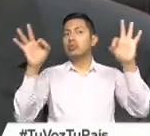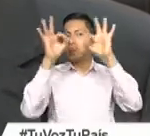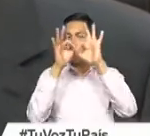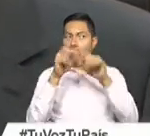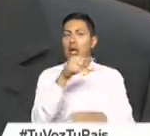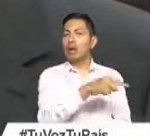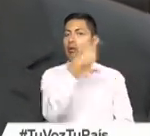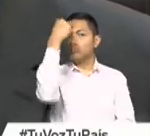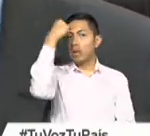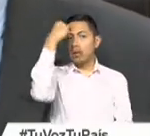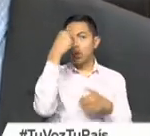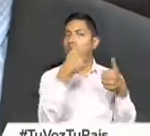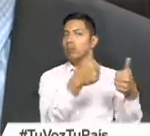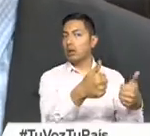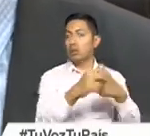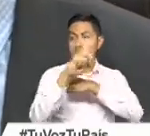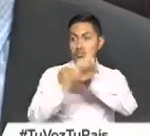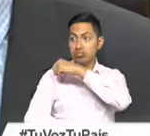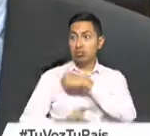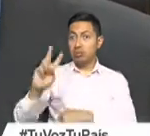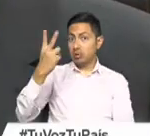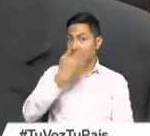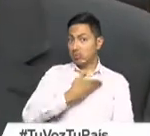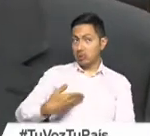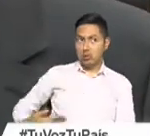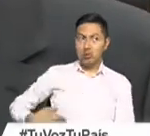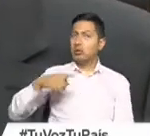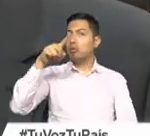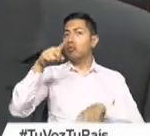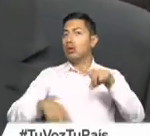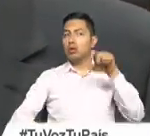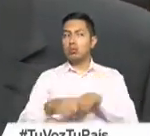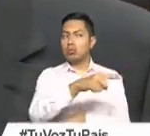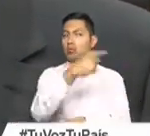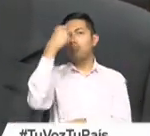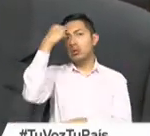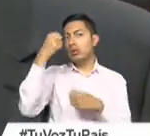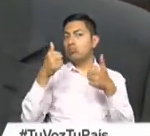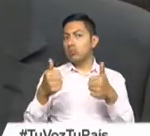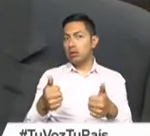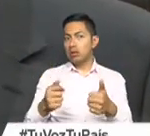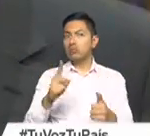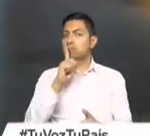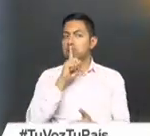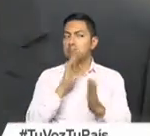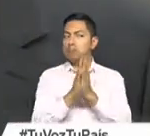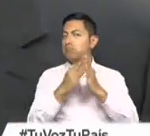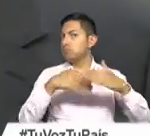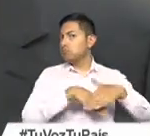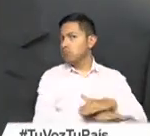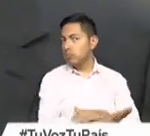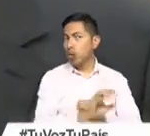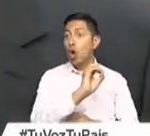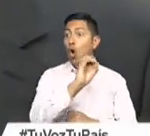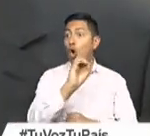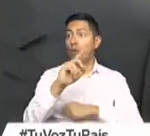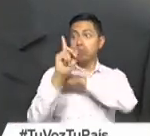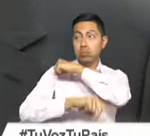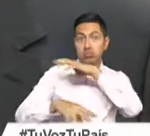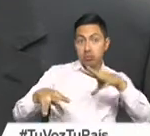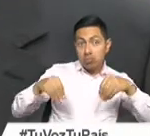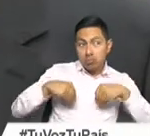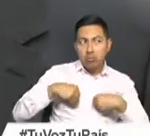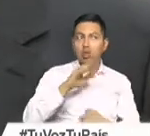motivada, sea para archivar o sea para solicitar el dictamen de admisibilidad. Esto